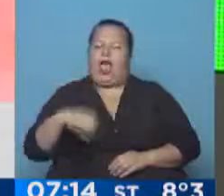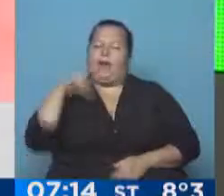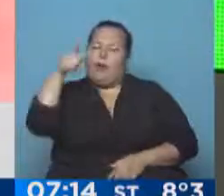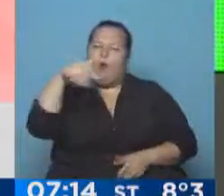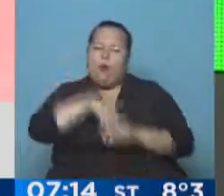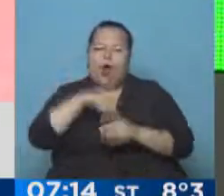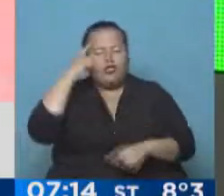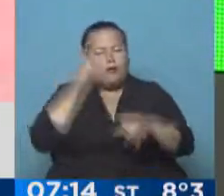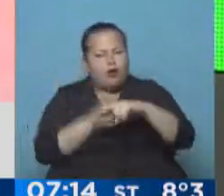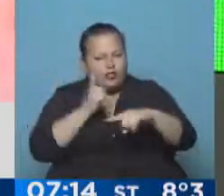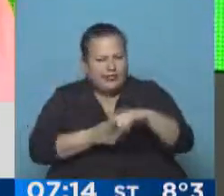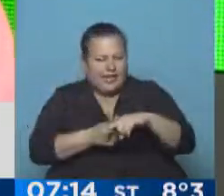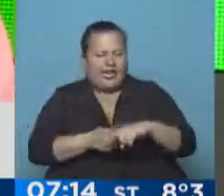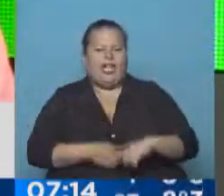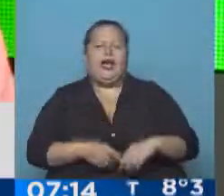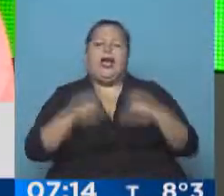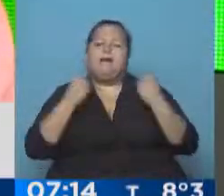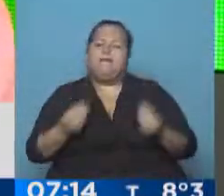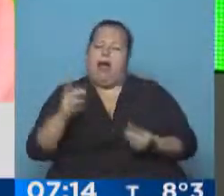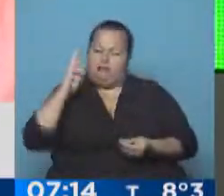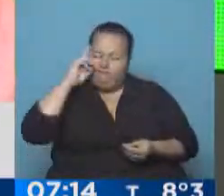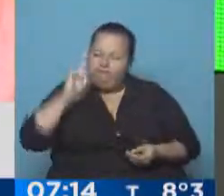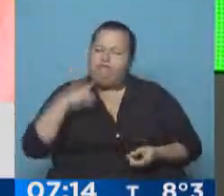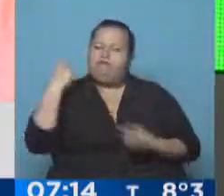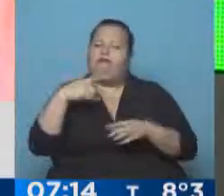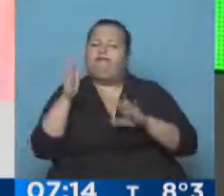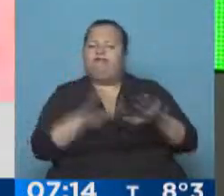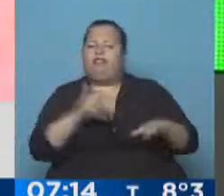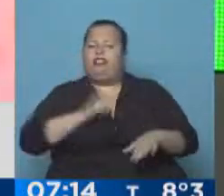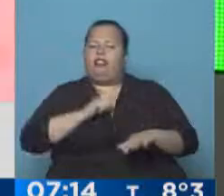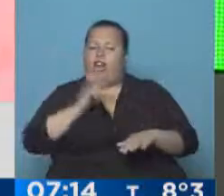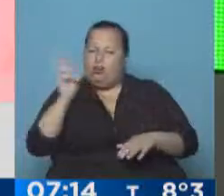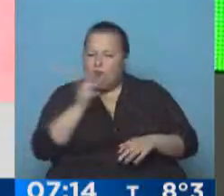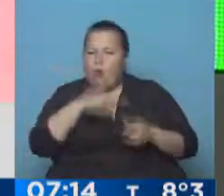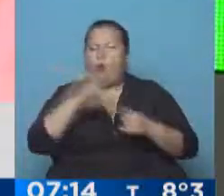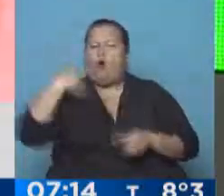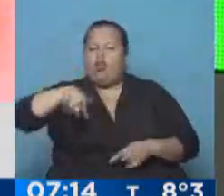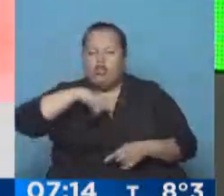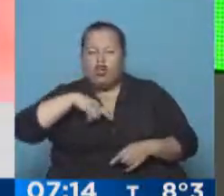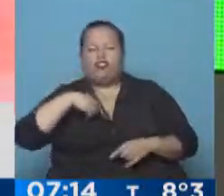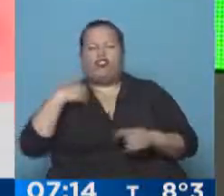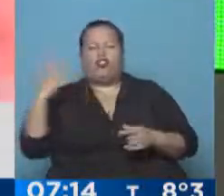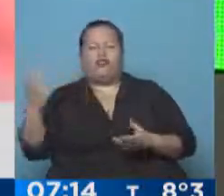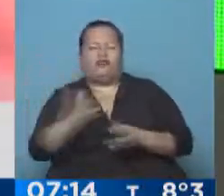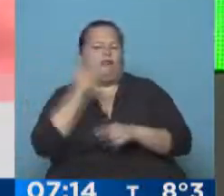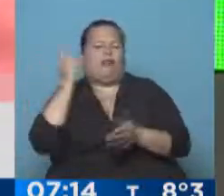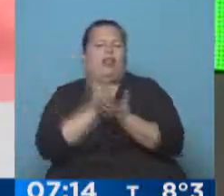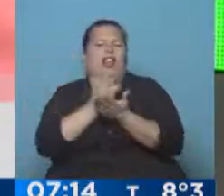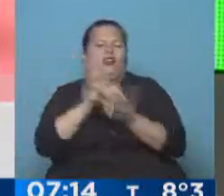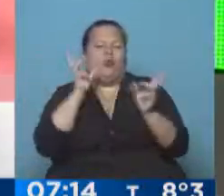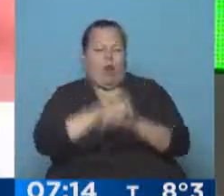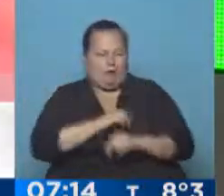elegir positivamente para honrar a los que quedaron en la dictadura cuando a nosotros se nos arrebataban los